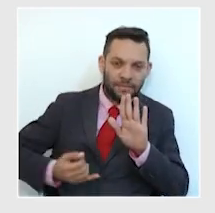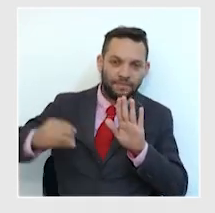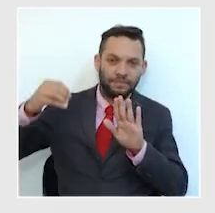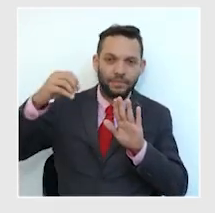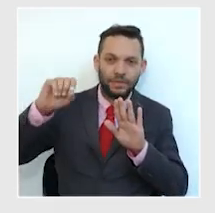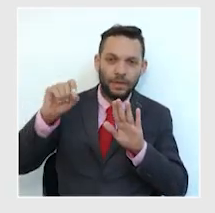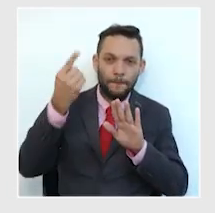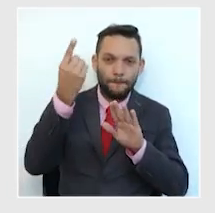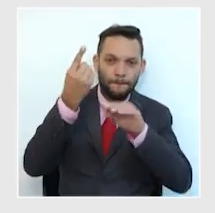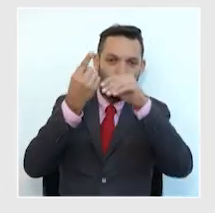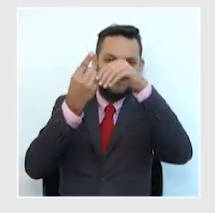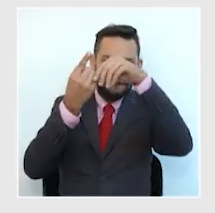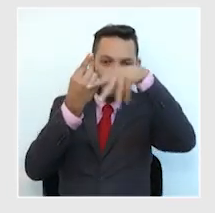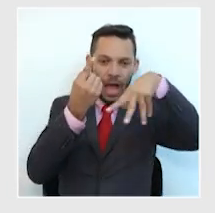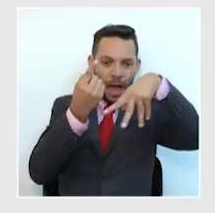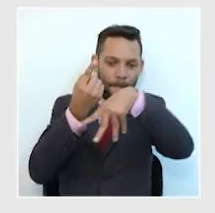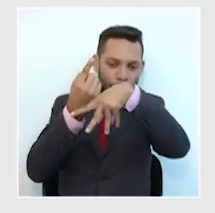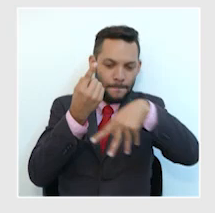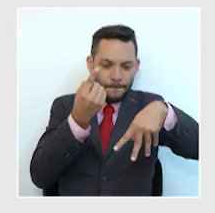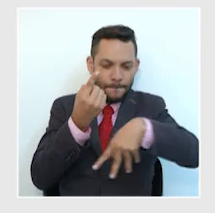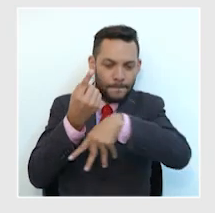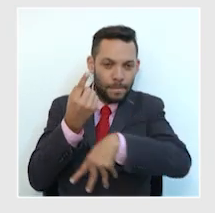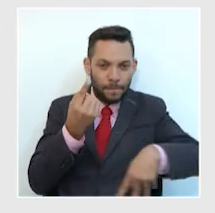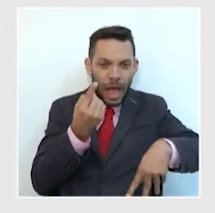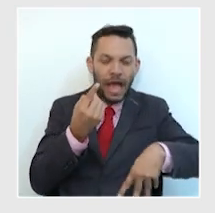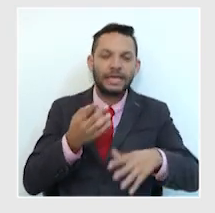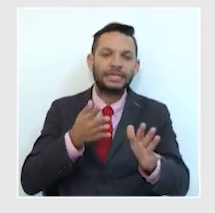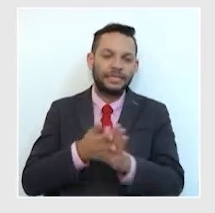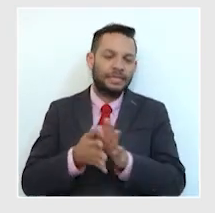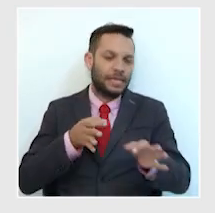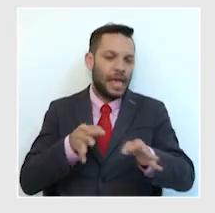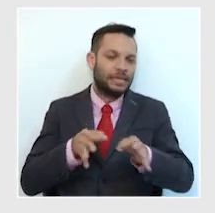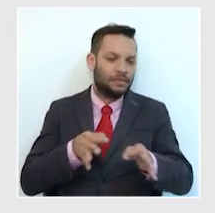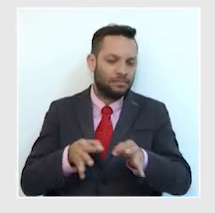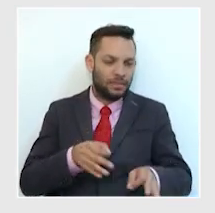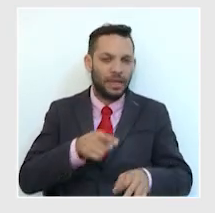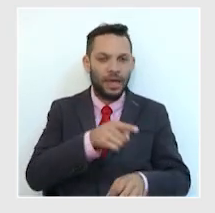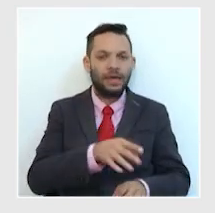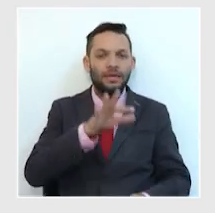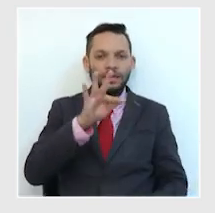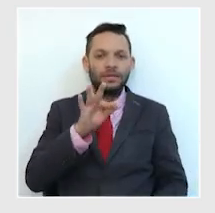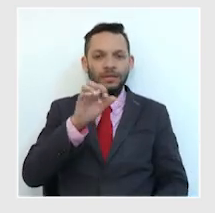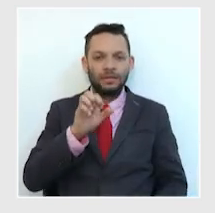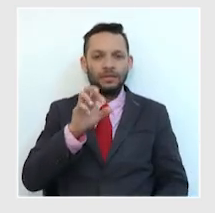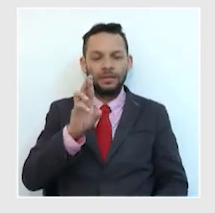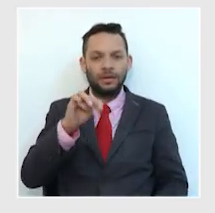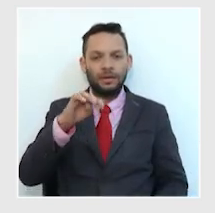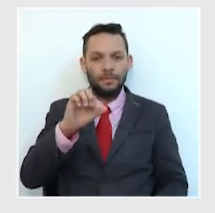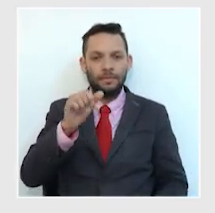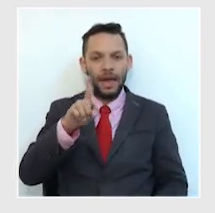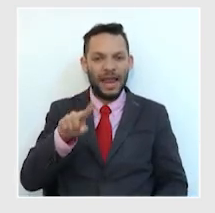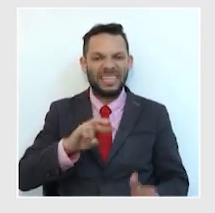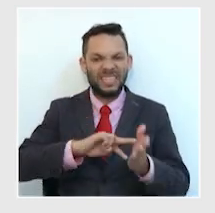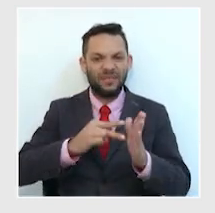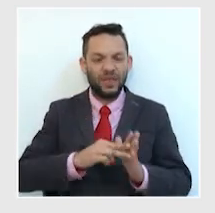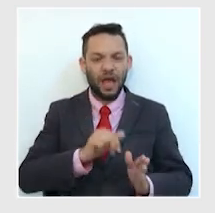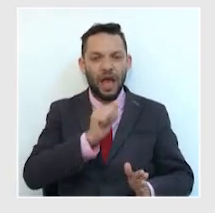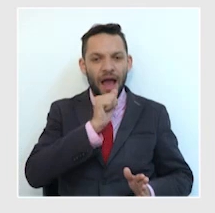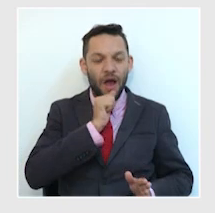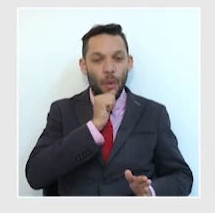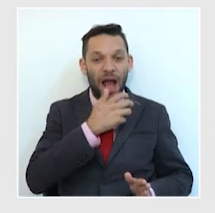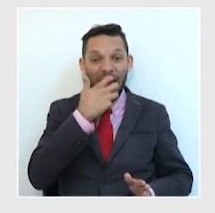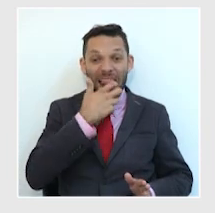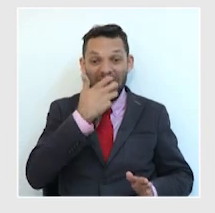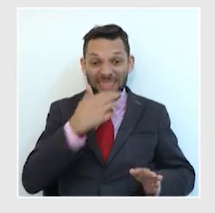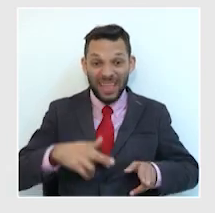los cosméticos normales tal como la vamos a explicar durante el congreso y básicamente estamos hablando de productos que se elaboran a partir